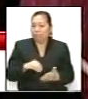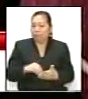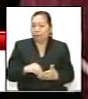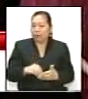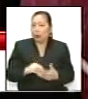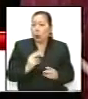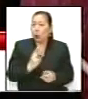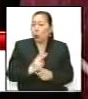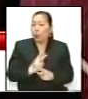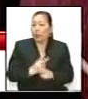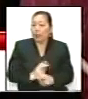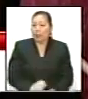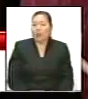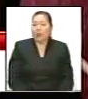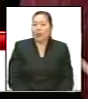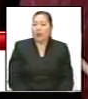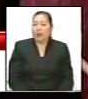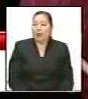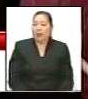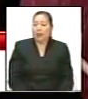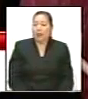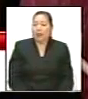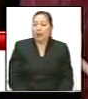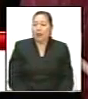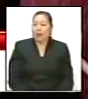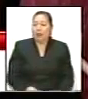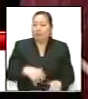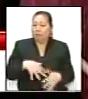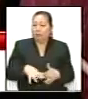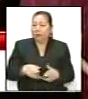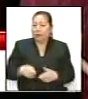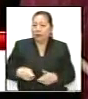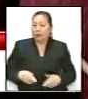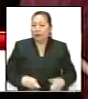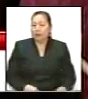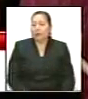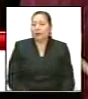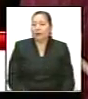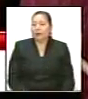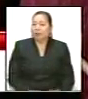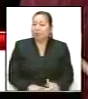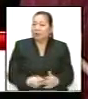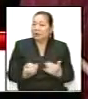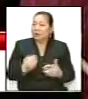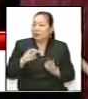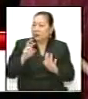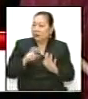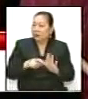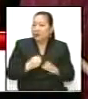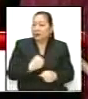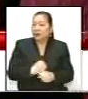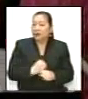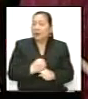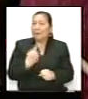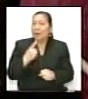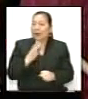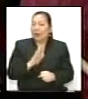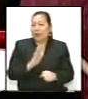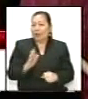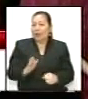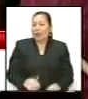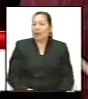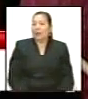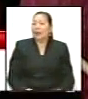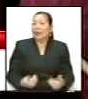labores de prevención como la descolmatación de los ríos. Recién este año se han programado obras para ello y mientras